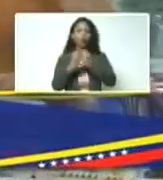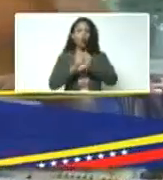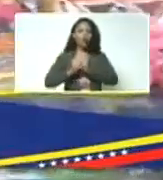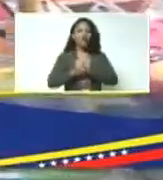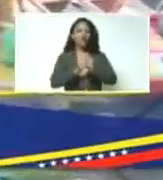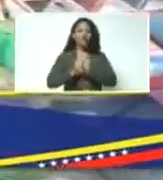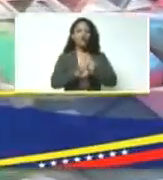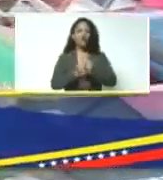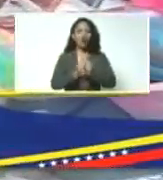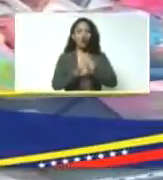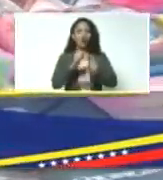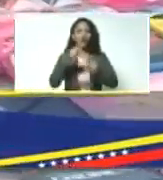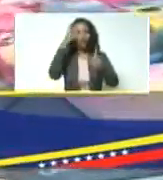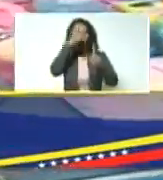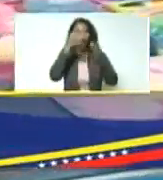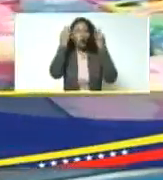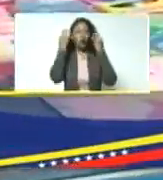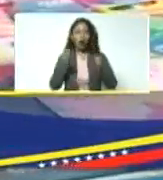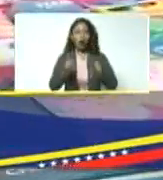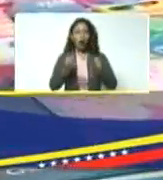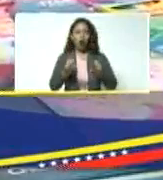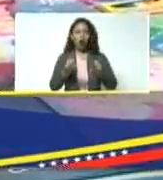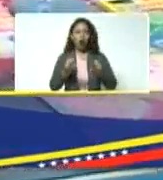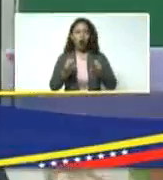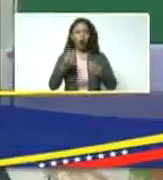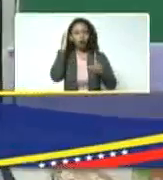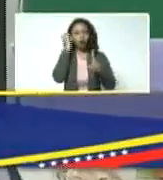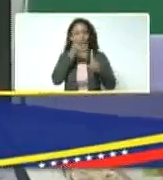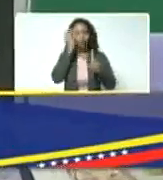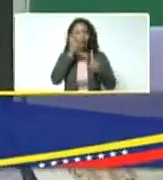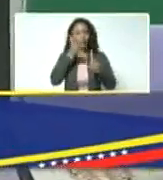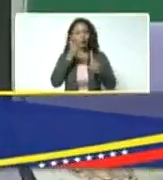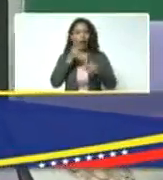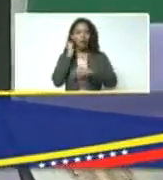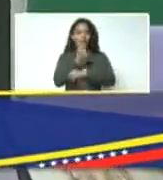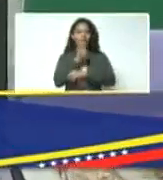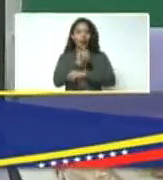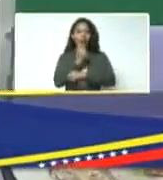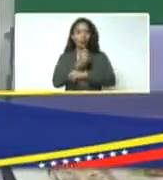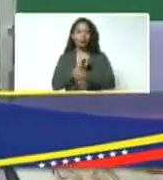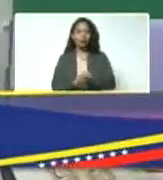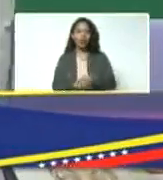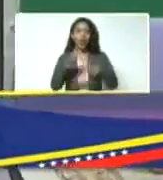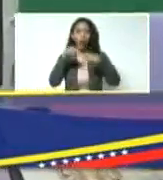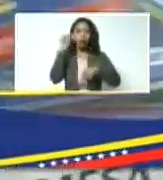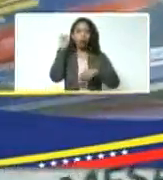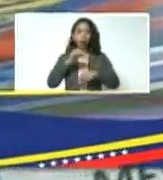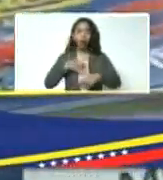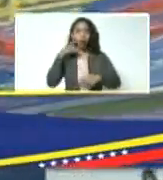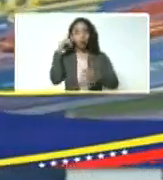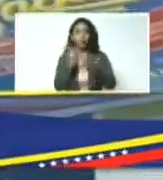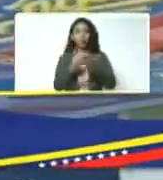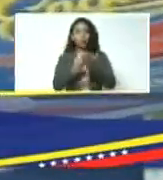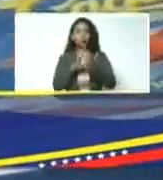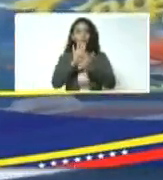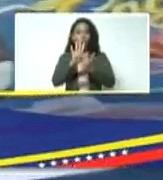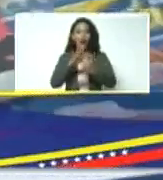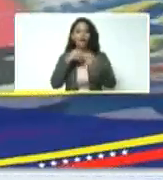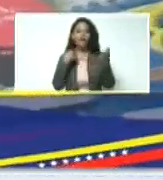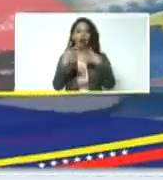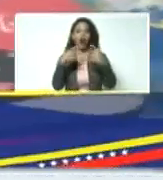acompañamiento, a la formalización, a la formación, al financiamiento, y hoy también podemos mostrar la feria.